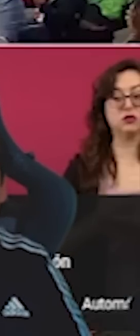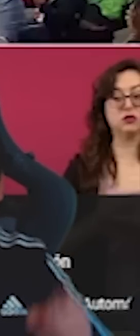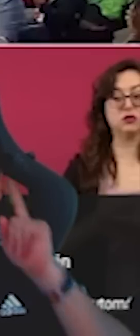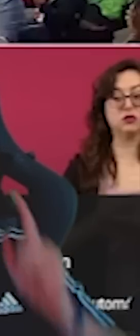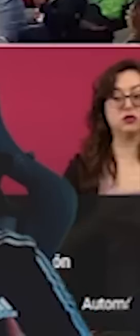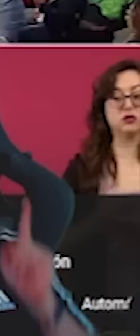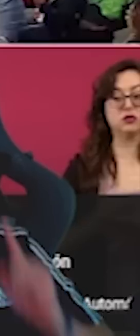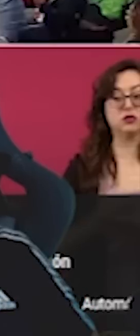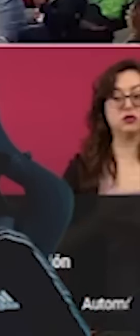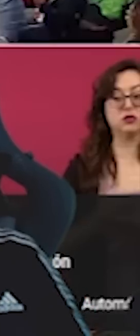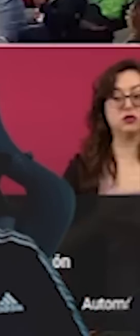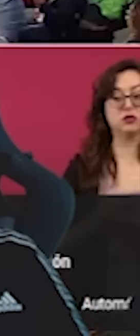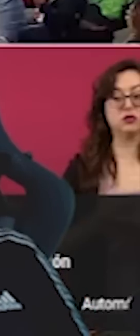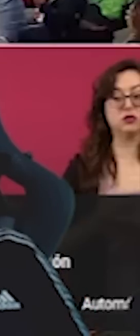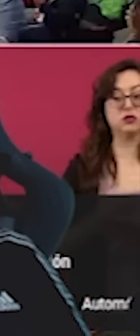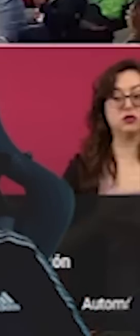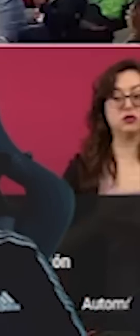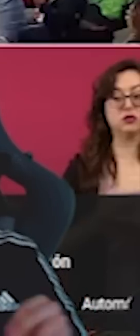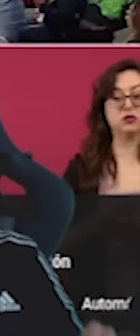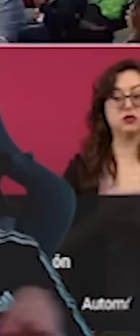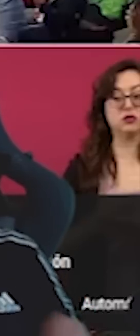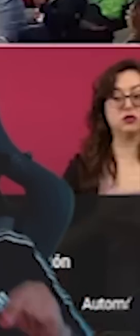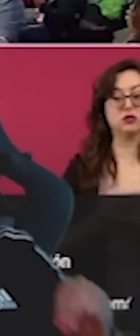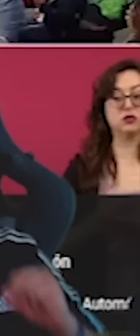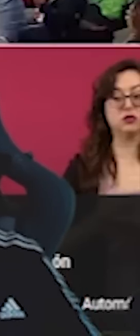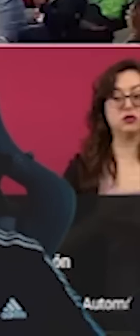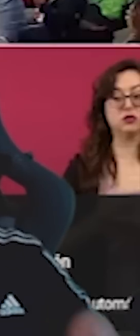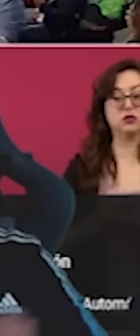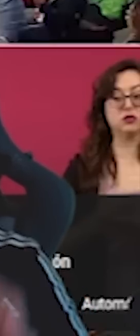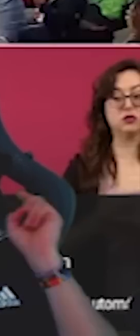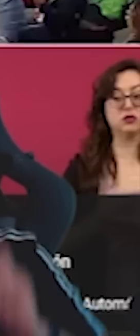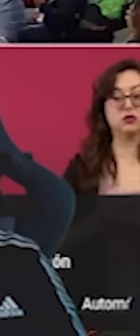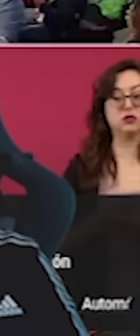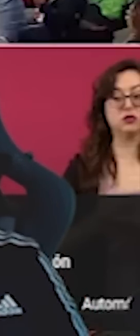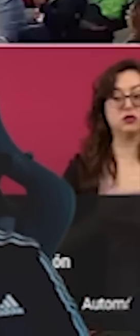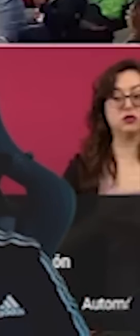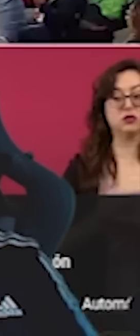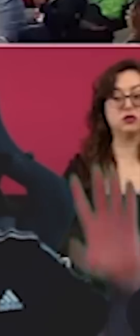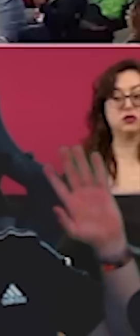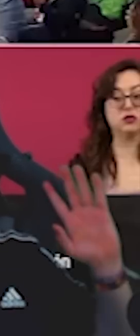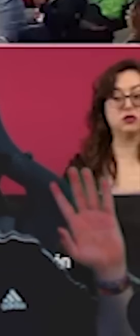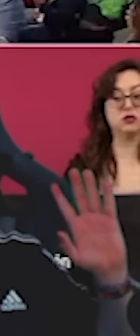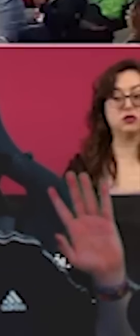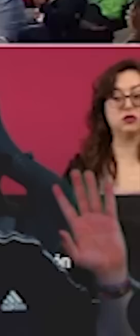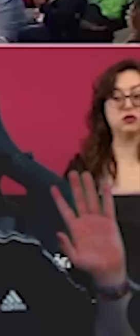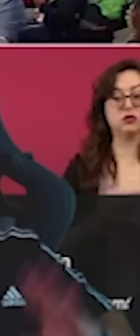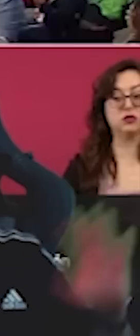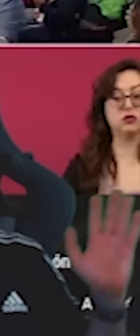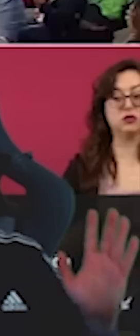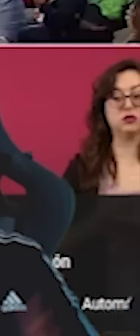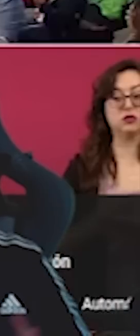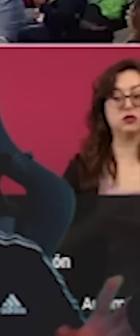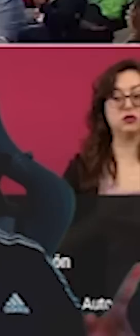derechos a los mexicanos. Escuchemos qué fue lo que dijo el presidente, porque esto es sabrosísimo. Una madrina que ya ni siquiera, ahora